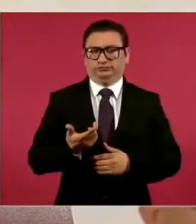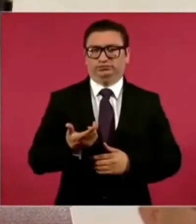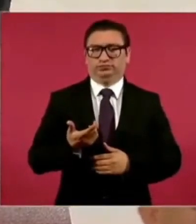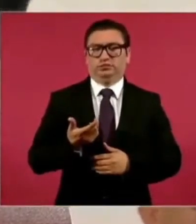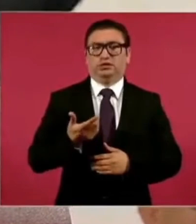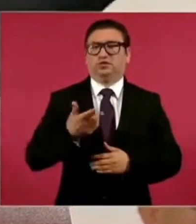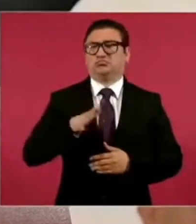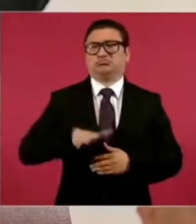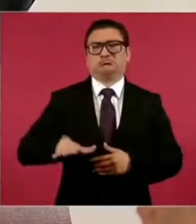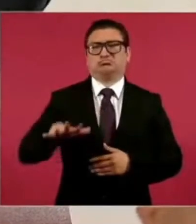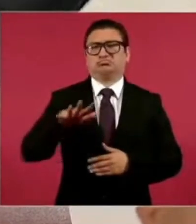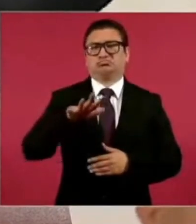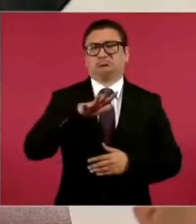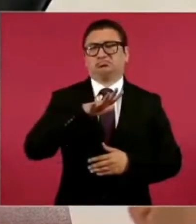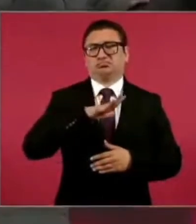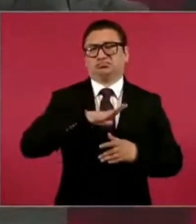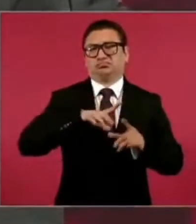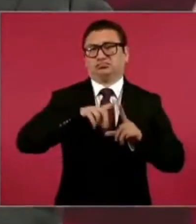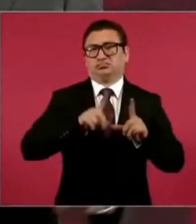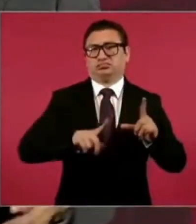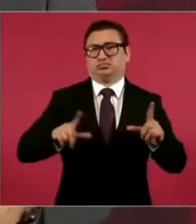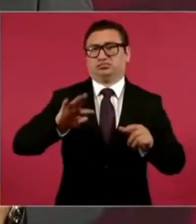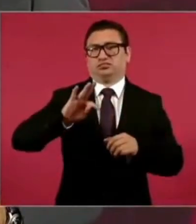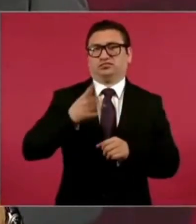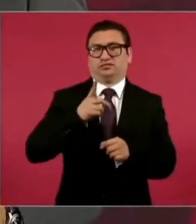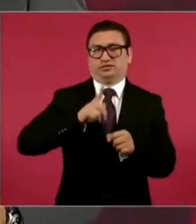A nivel federal,